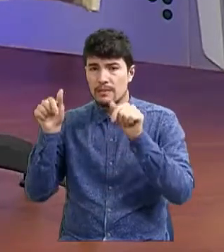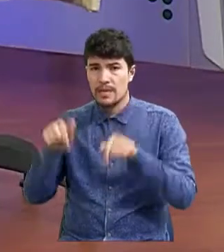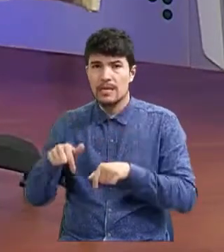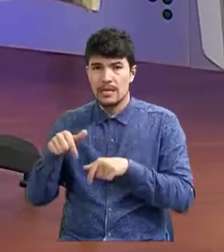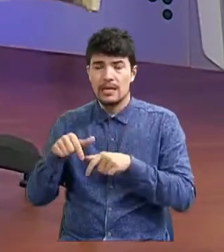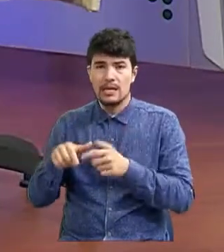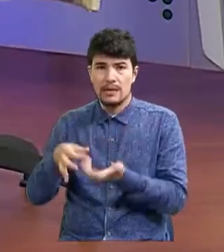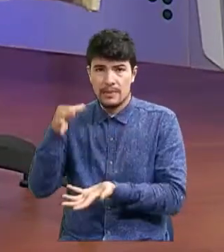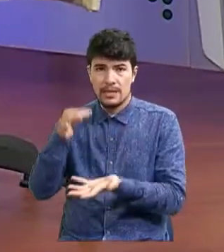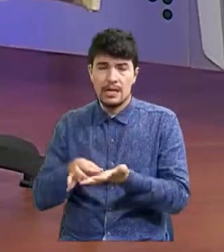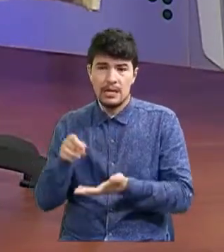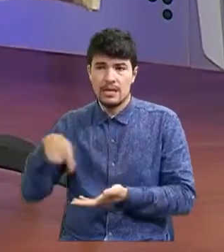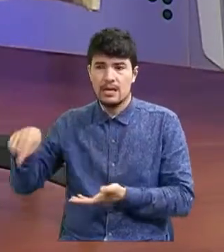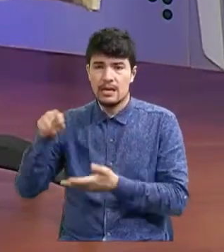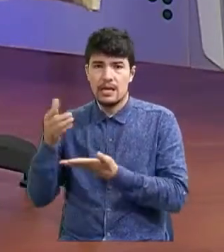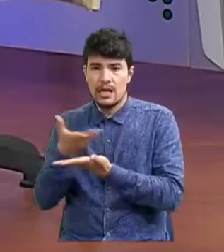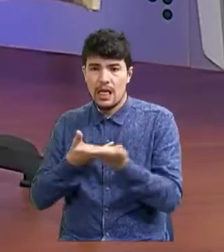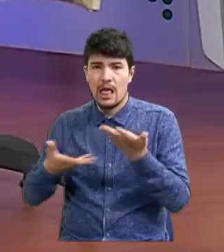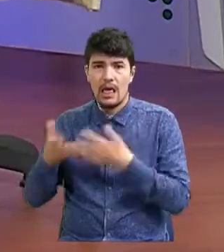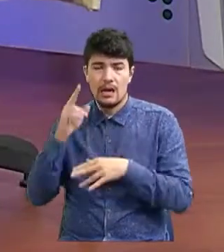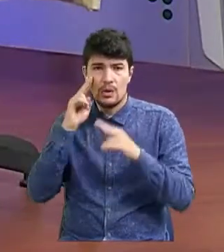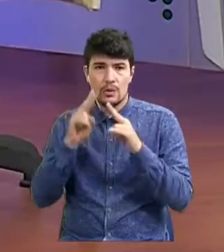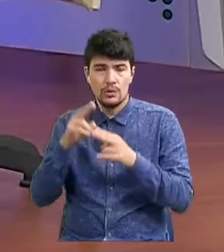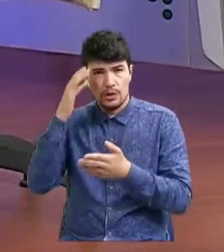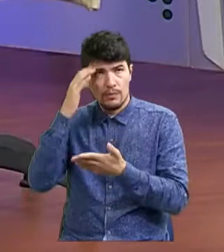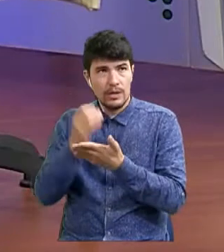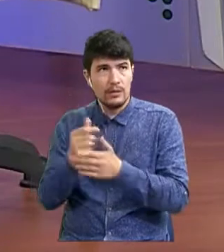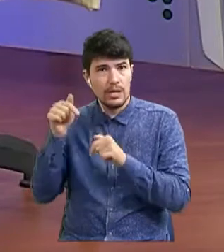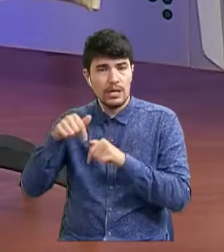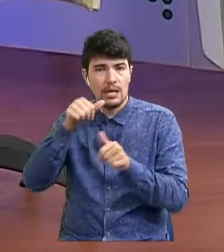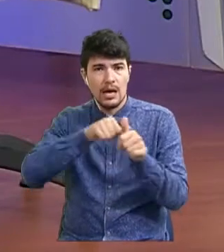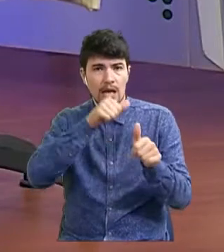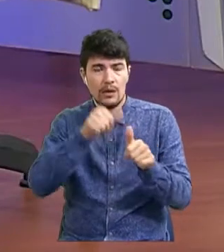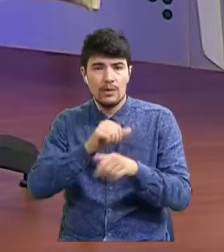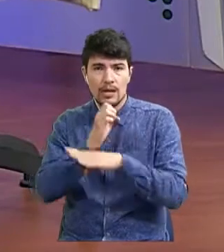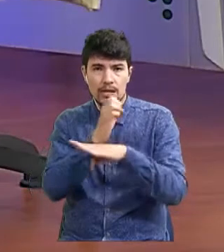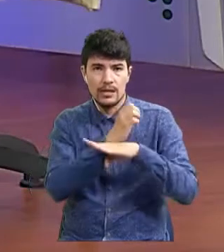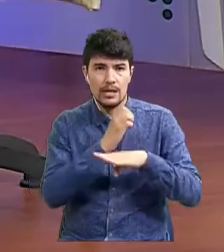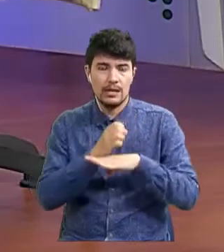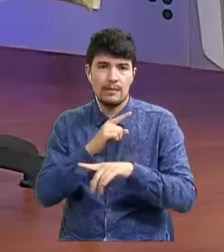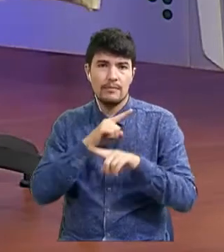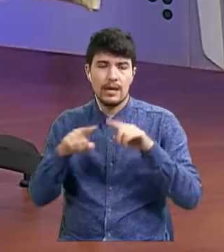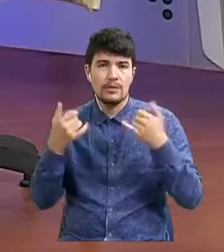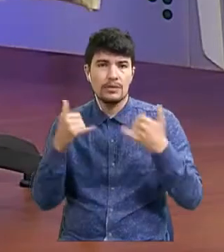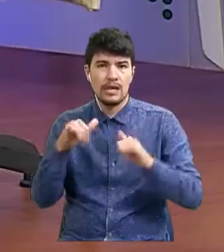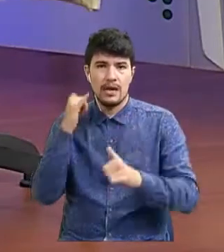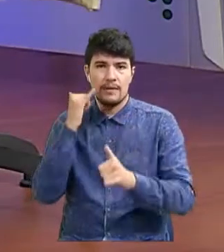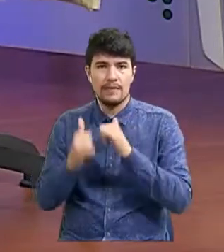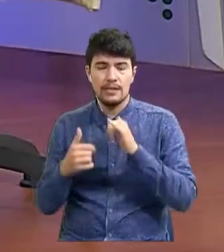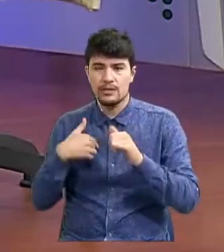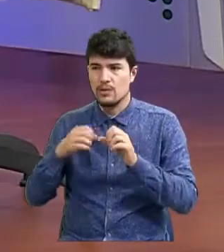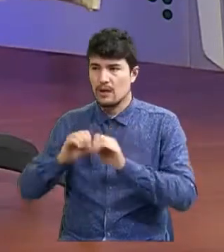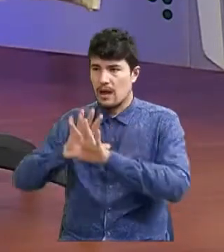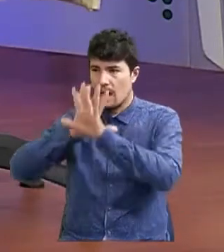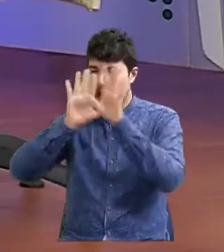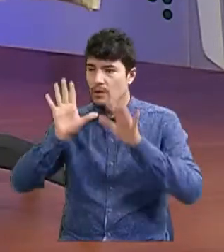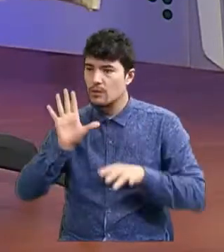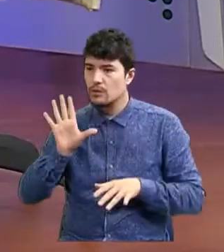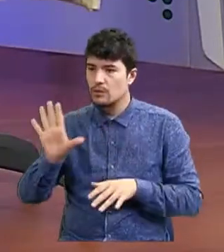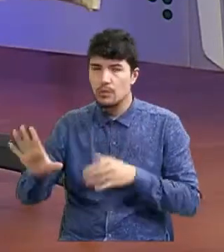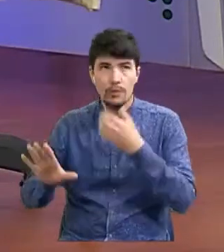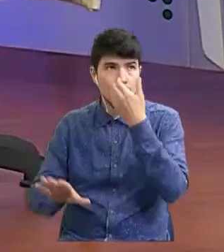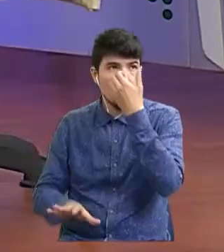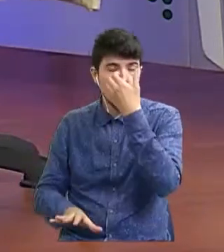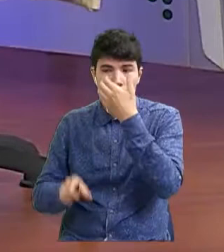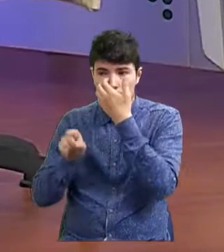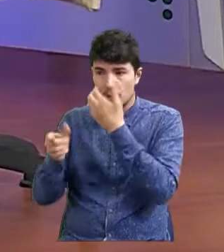norte santandereana, donde se están dando a conocer las posiciones por parte de cada una de las entidades. Pero ya para finalizar, queda claro entonces que usted pide que